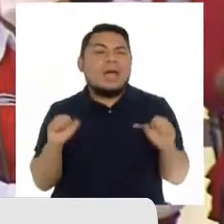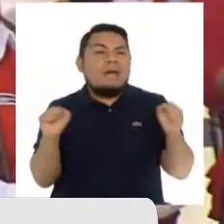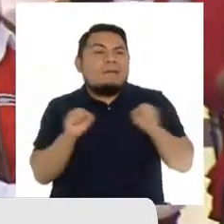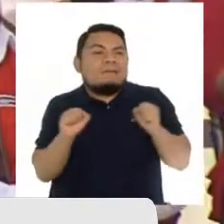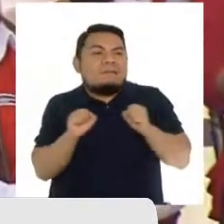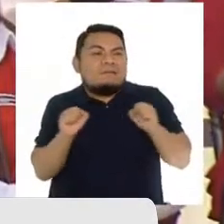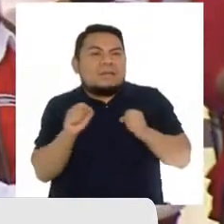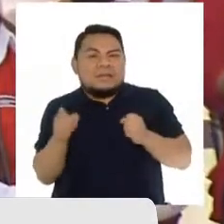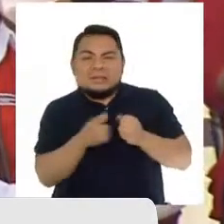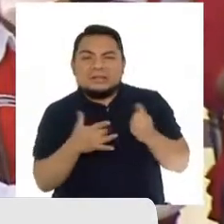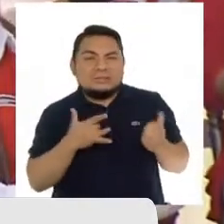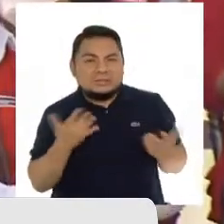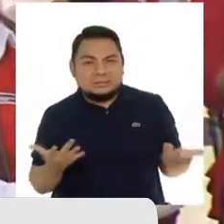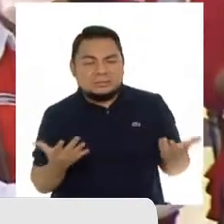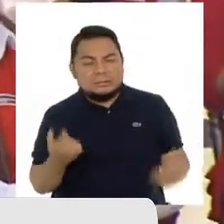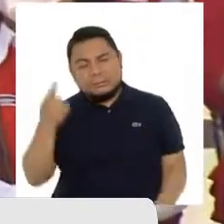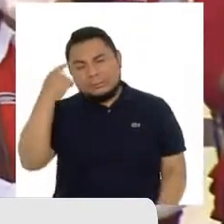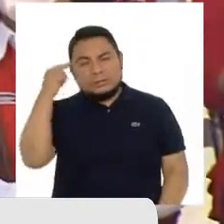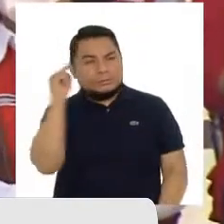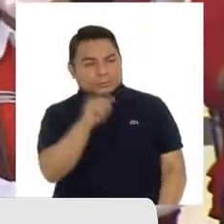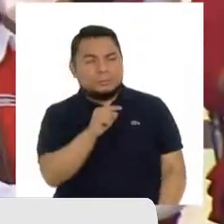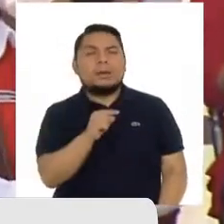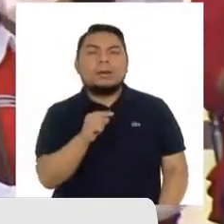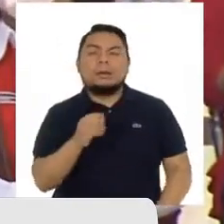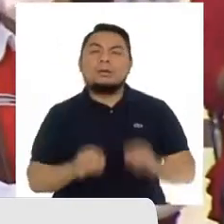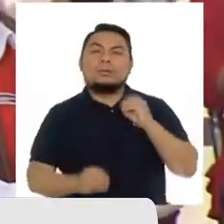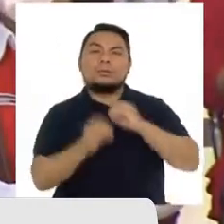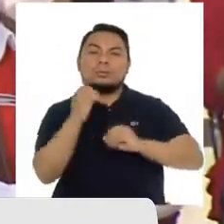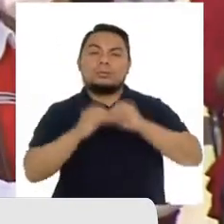para ello construimos